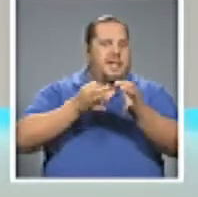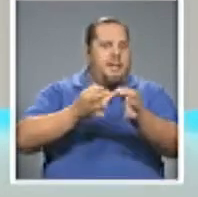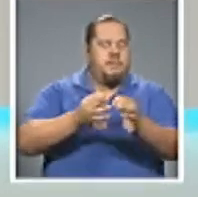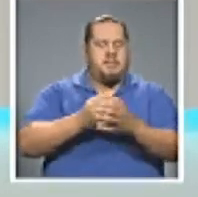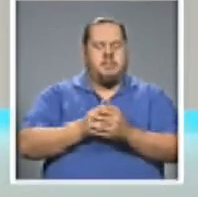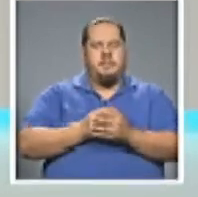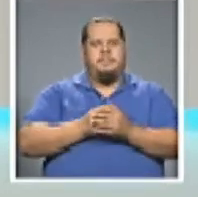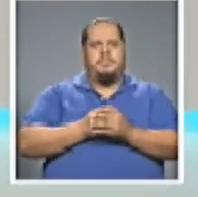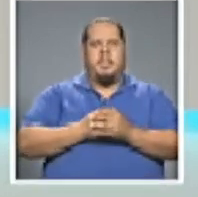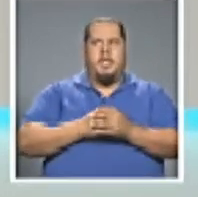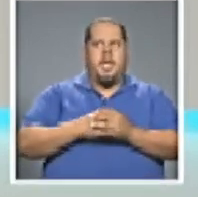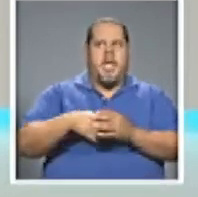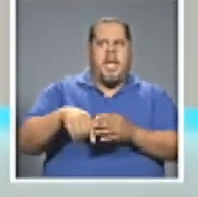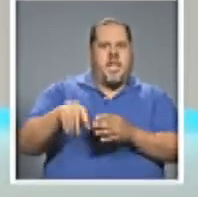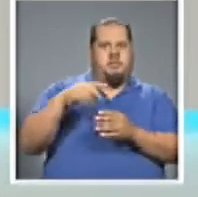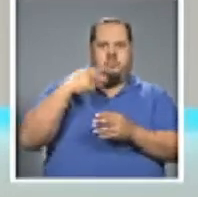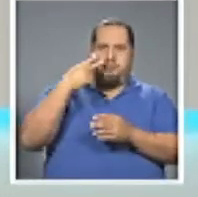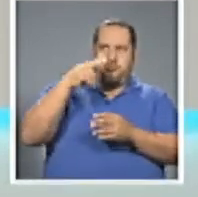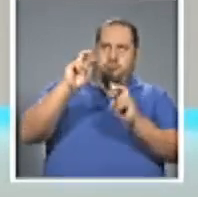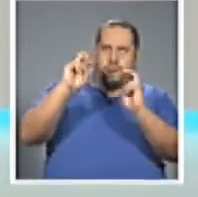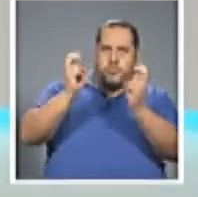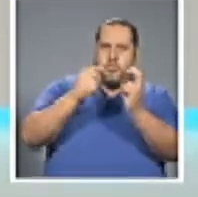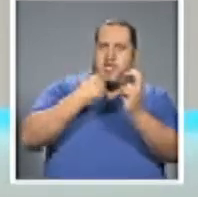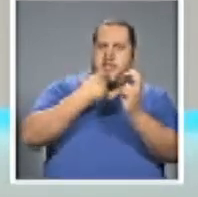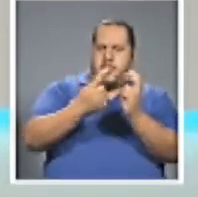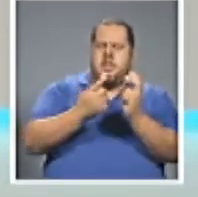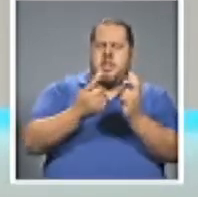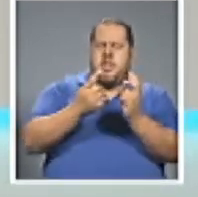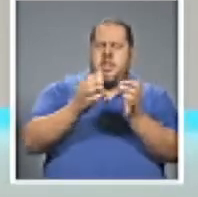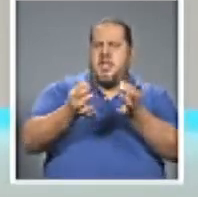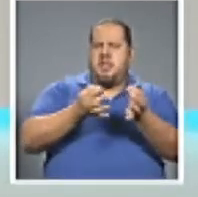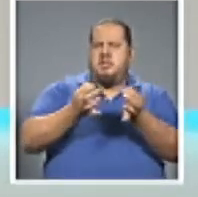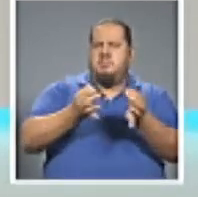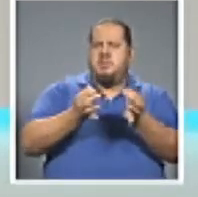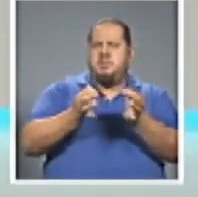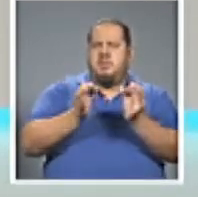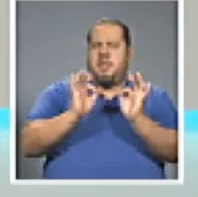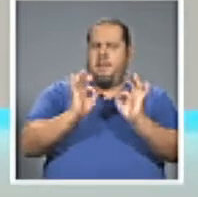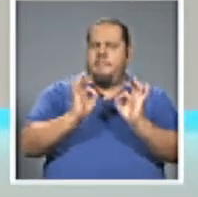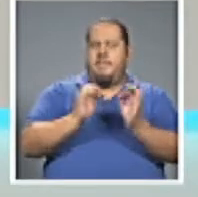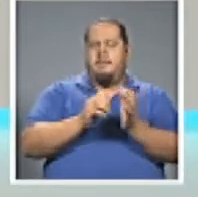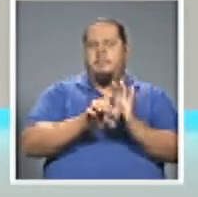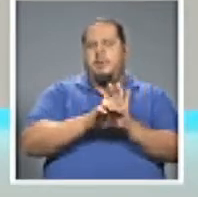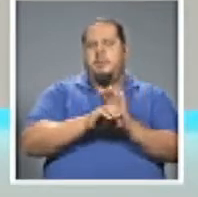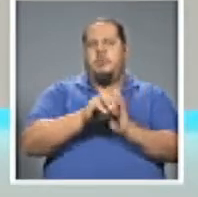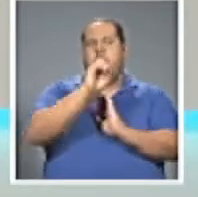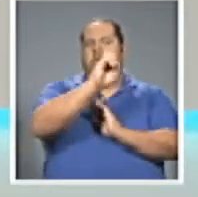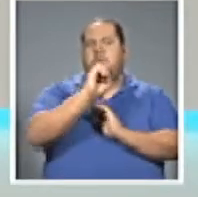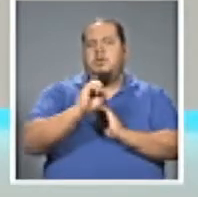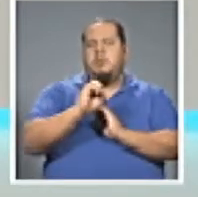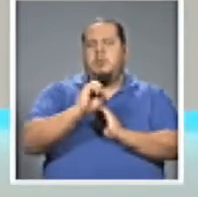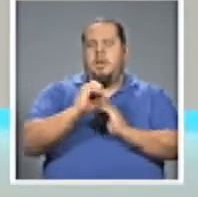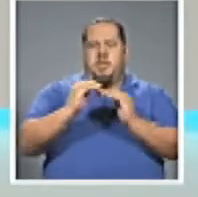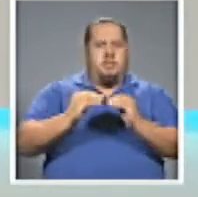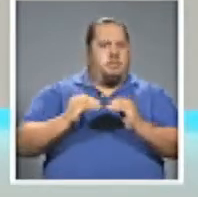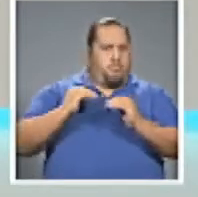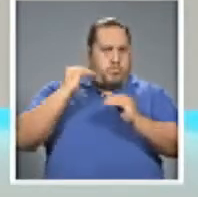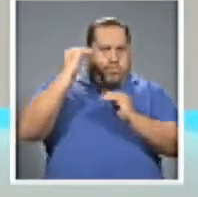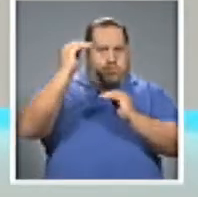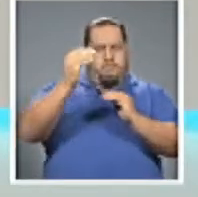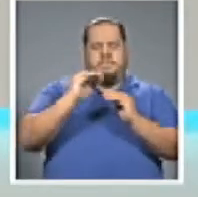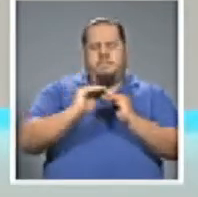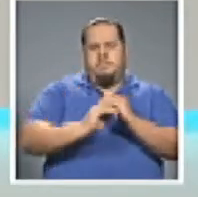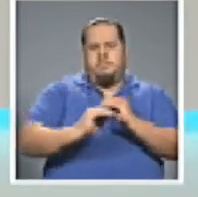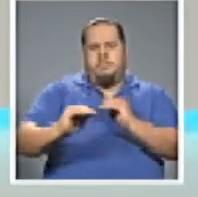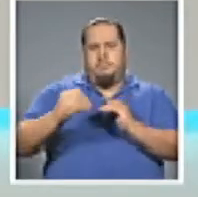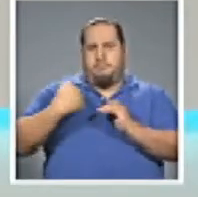explica muy detalladamente cuáles son algunas de esas problemáticas fundamentales, un porcentaje todavía elevado de niñas, niños